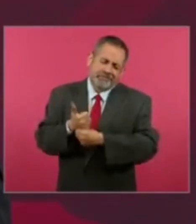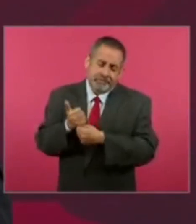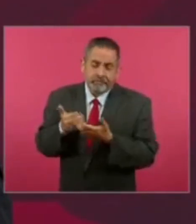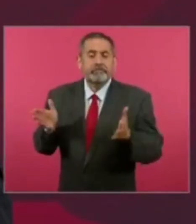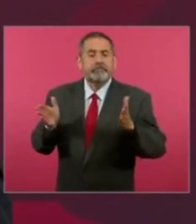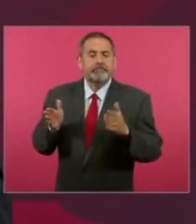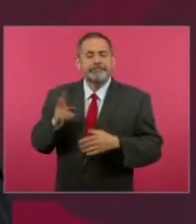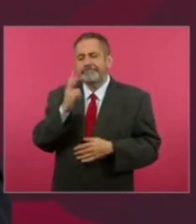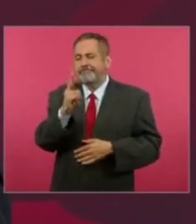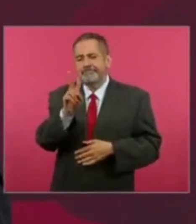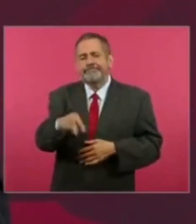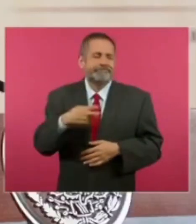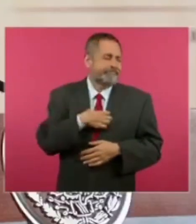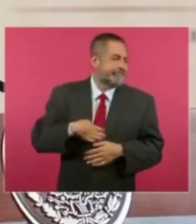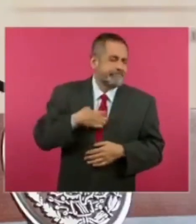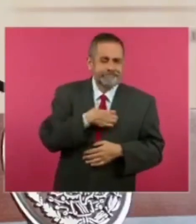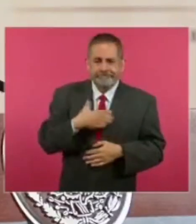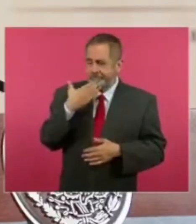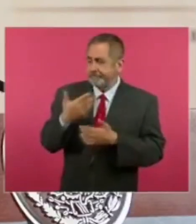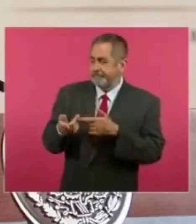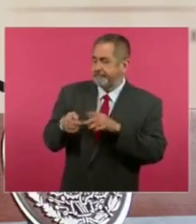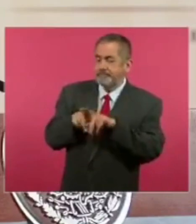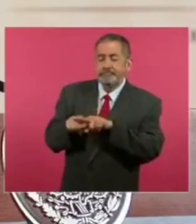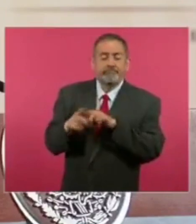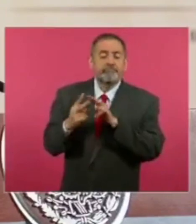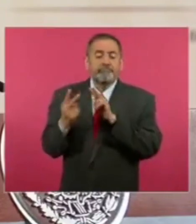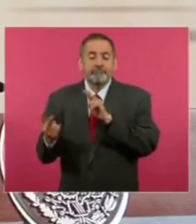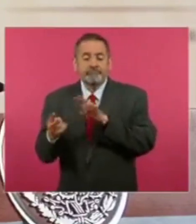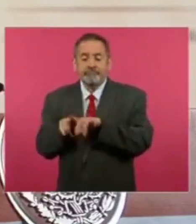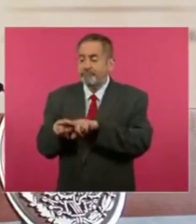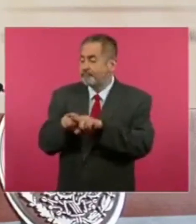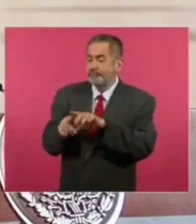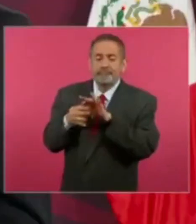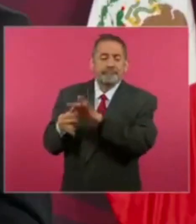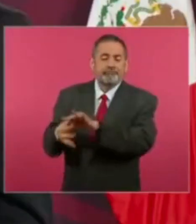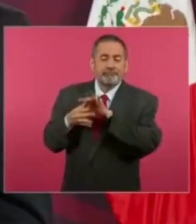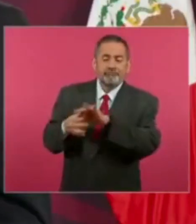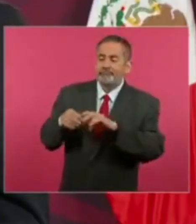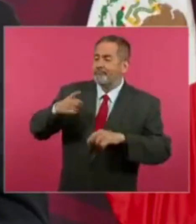Yo estoy muy contento porque son nuestros vecinos, hermanos,